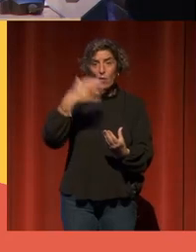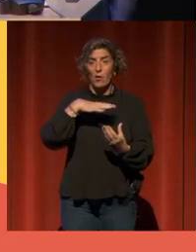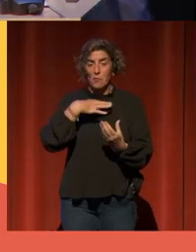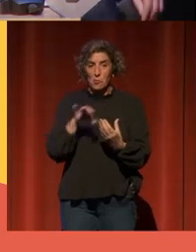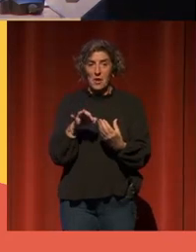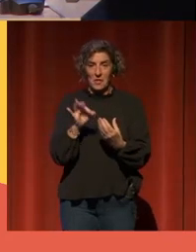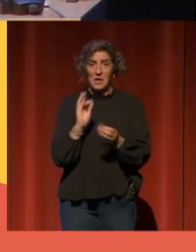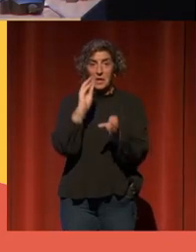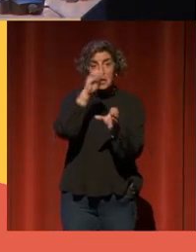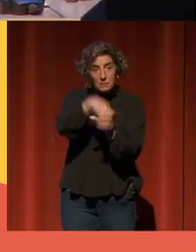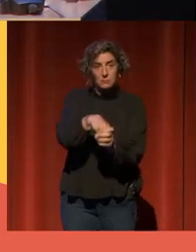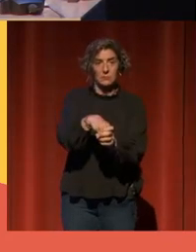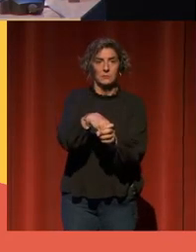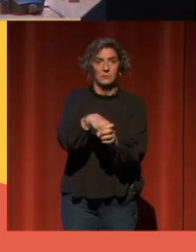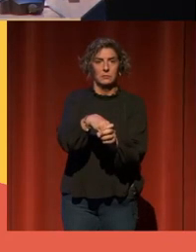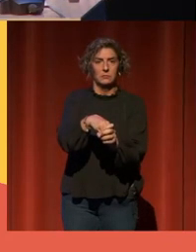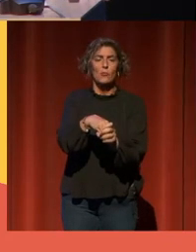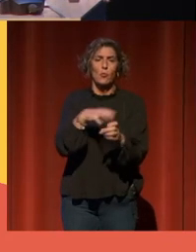Tales